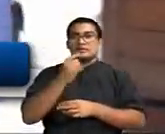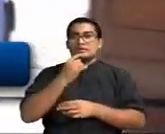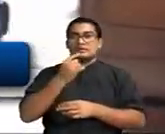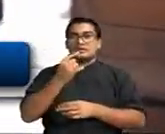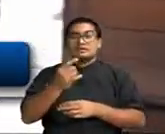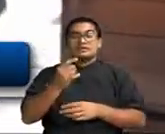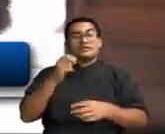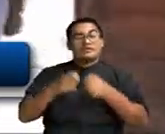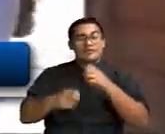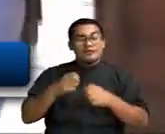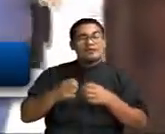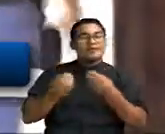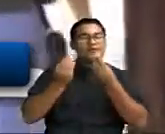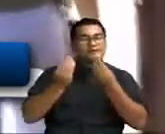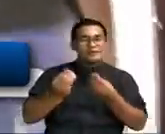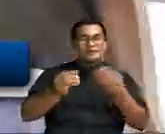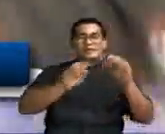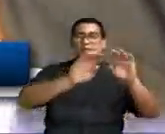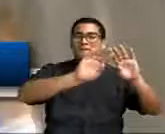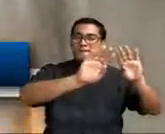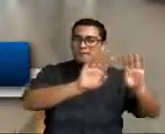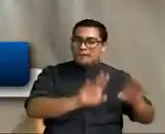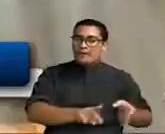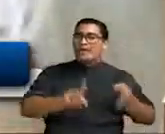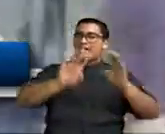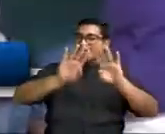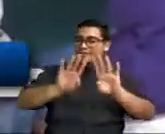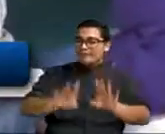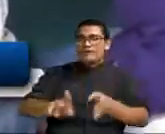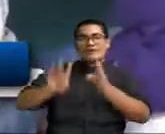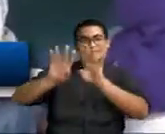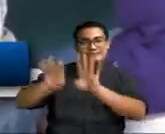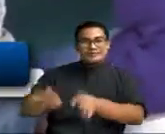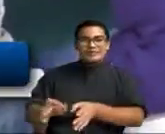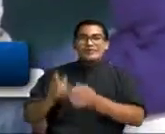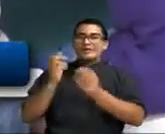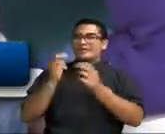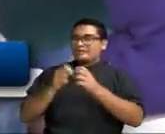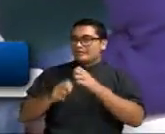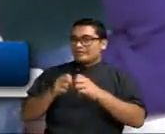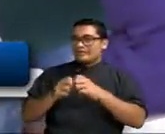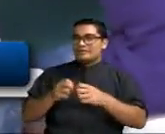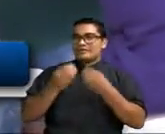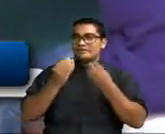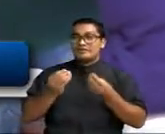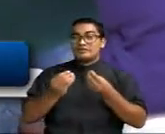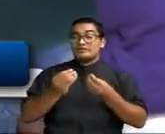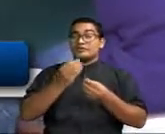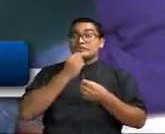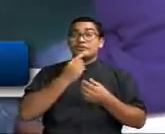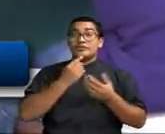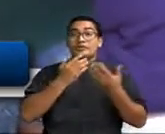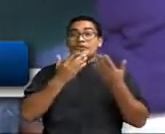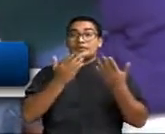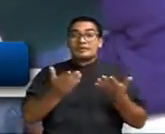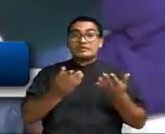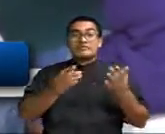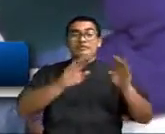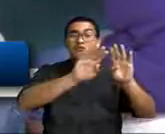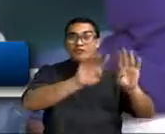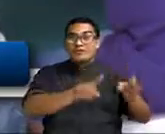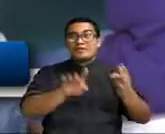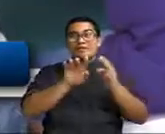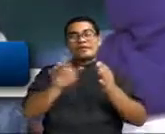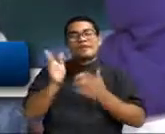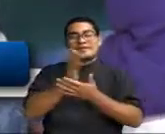las mujeres. Más a las mujeres, probablemente por los episodios depresivos